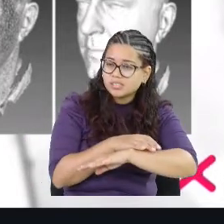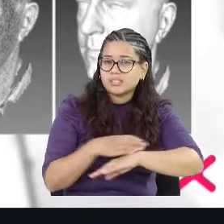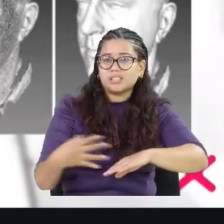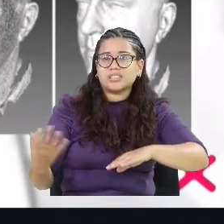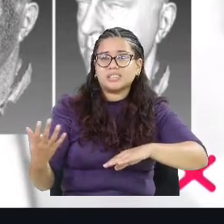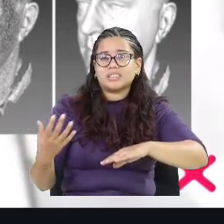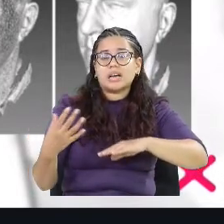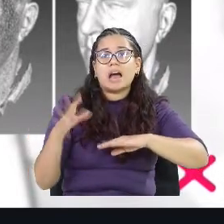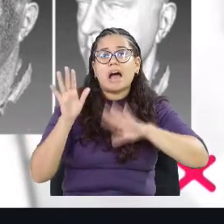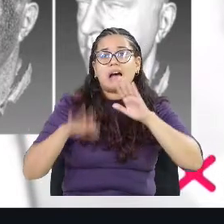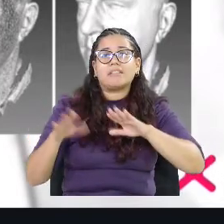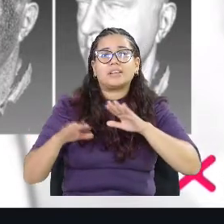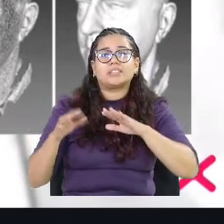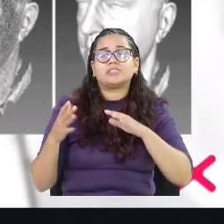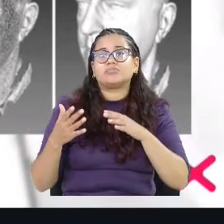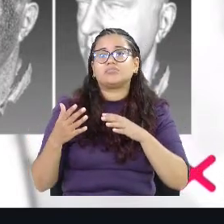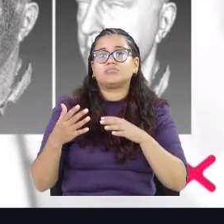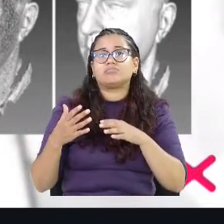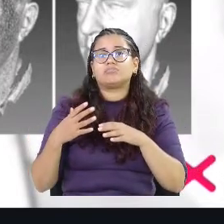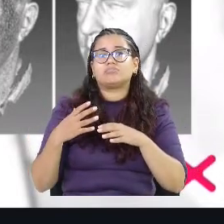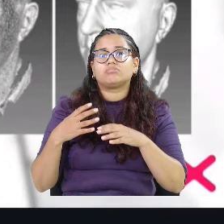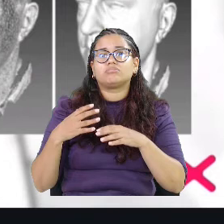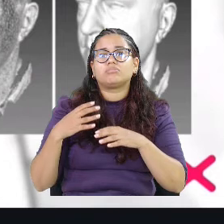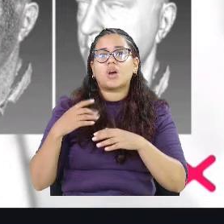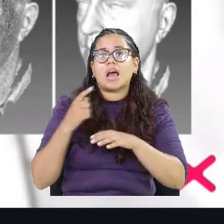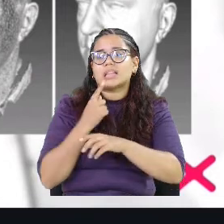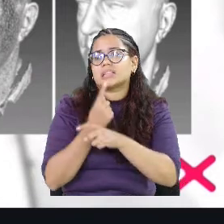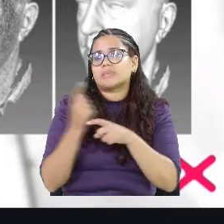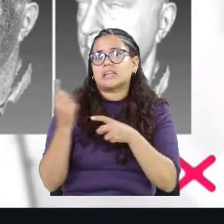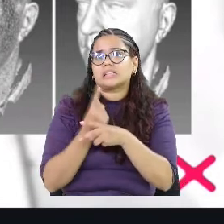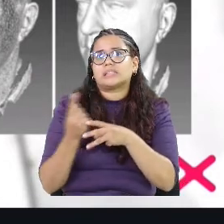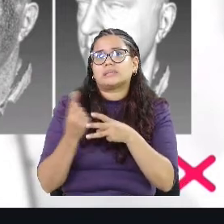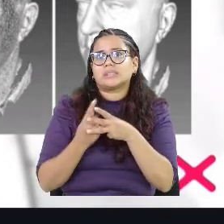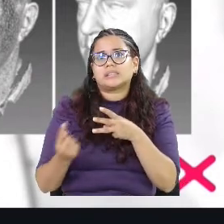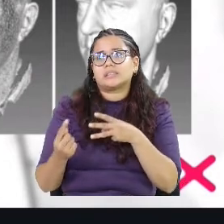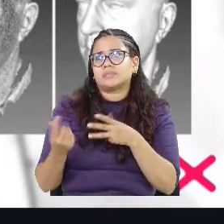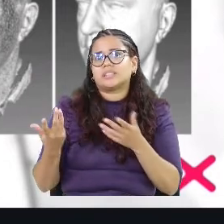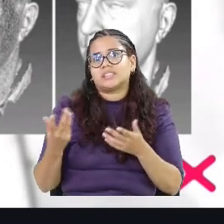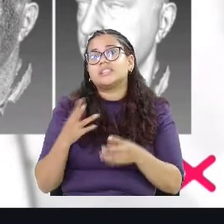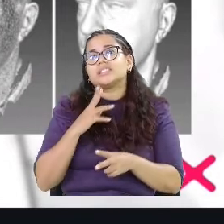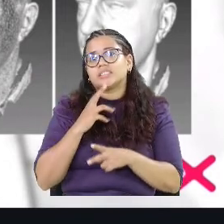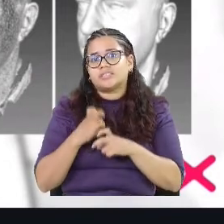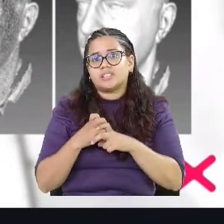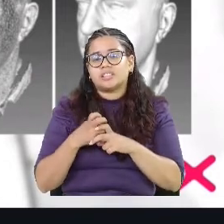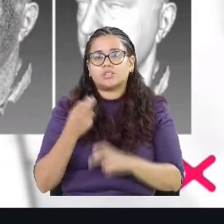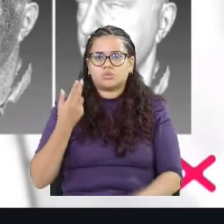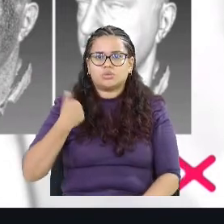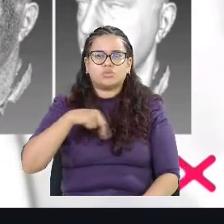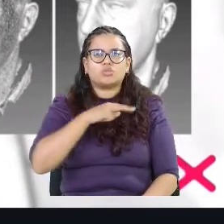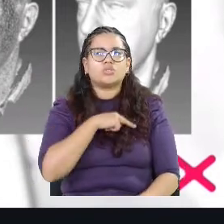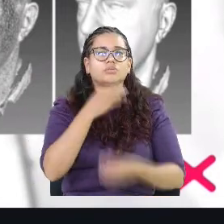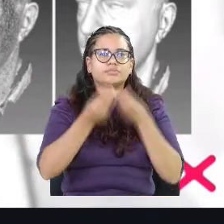terminan elaborándose por muchas semanas. Aquí, ¿qué es lo que estamos haciendo con la clínica digital?